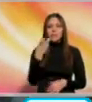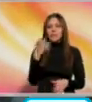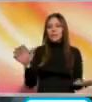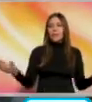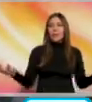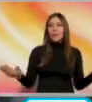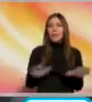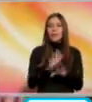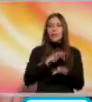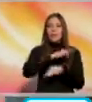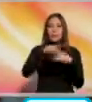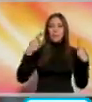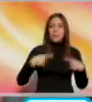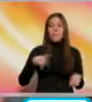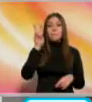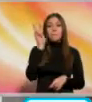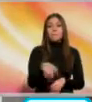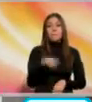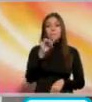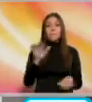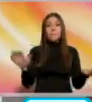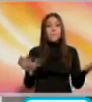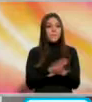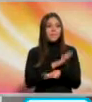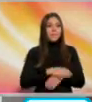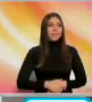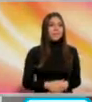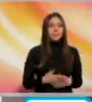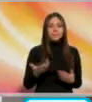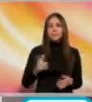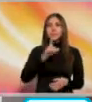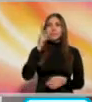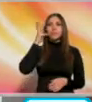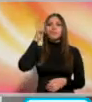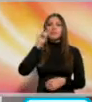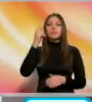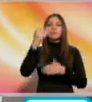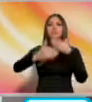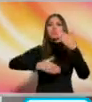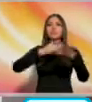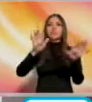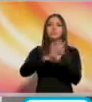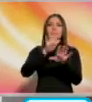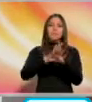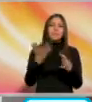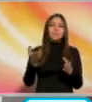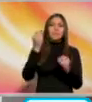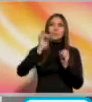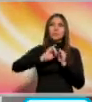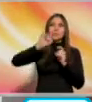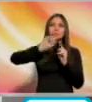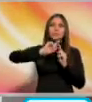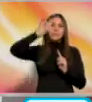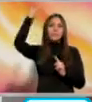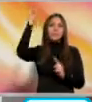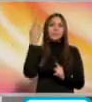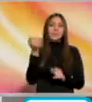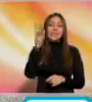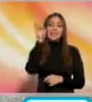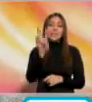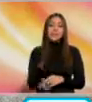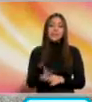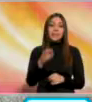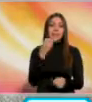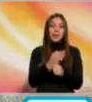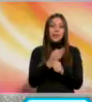la humanidad. Es Sin un duda. gran paso, sin duda, sí, Sin sin duda duda. alguna. No sé hasta Entonces, dónde bueno, vayamos a llegar. Claro, pues visiten por Al favor, infinito los- y más allá. Ah, sí. Claro. Por ahí dicen. Vámonos. Es una realidad